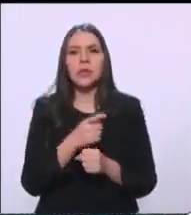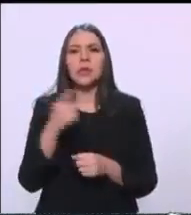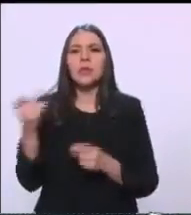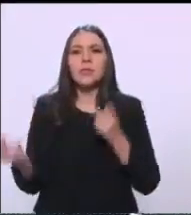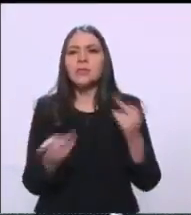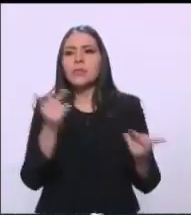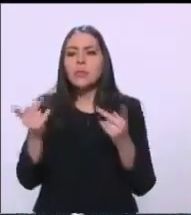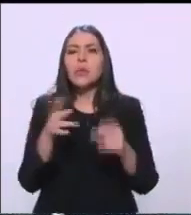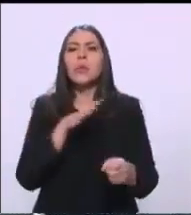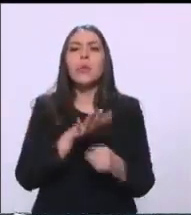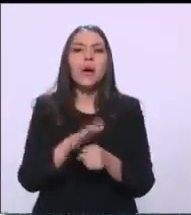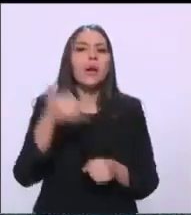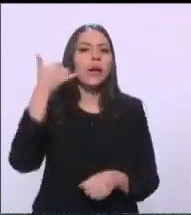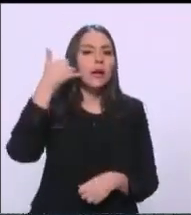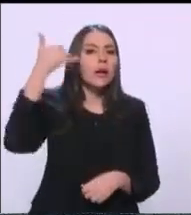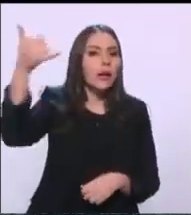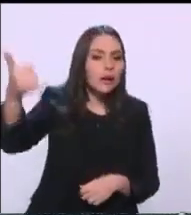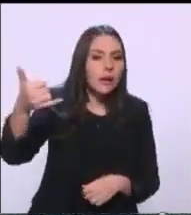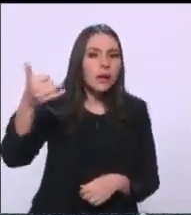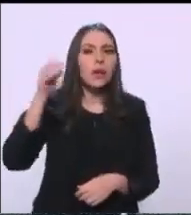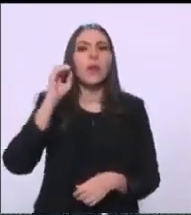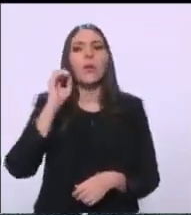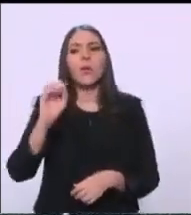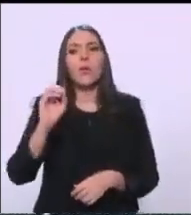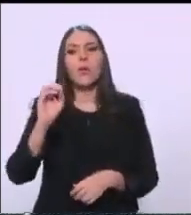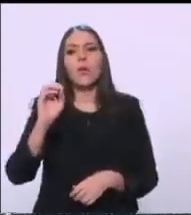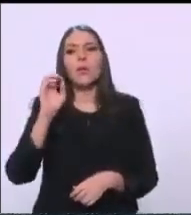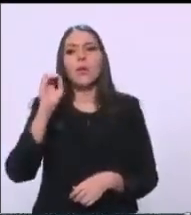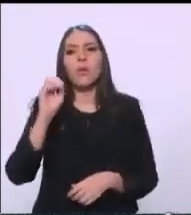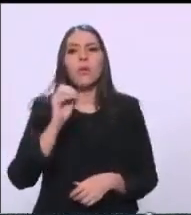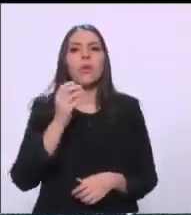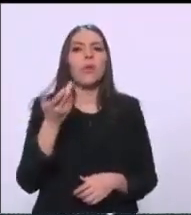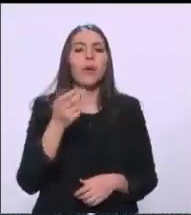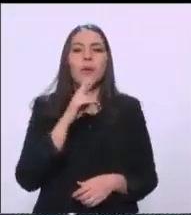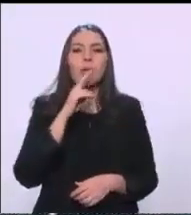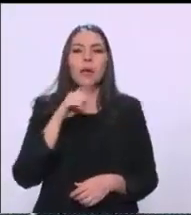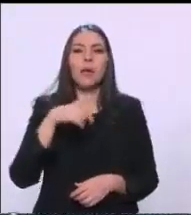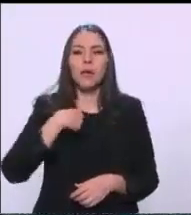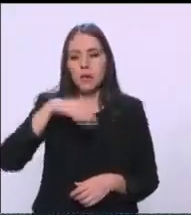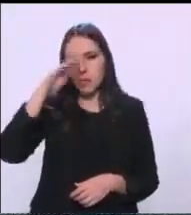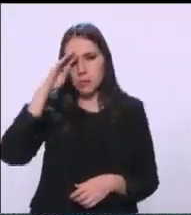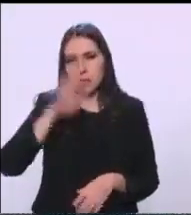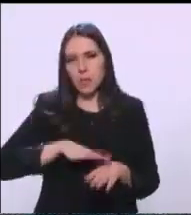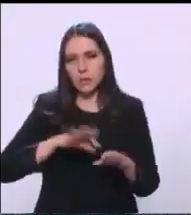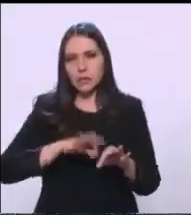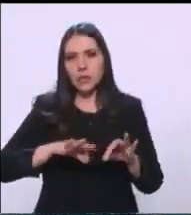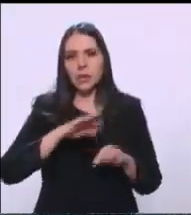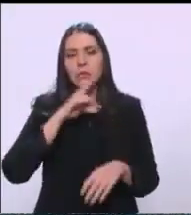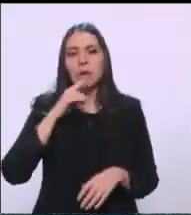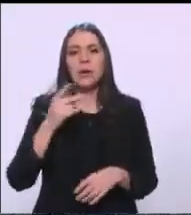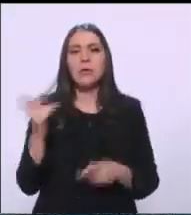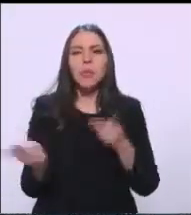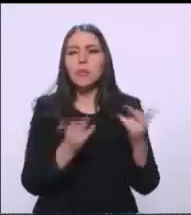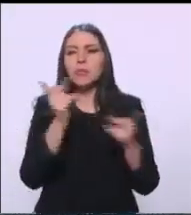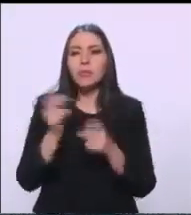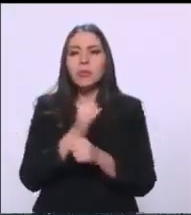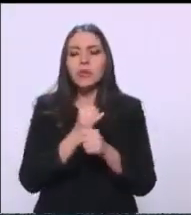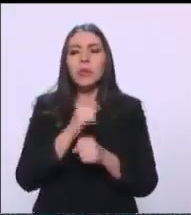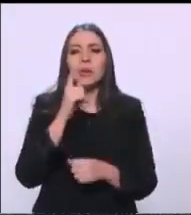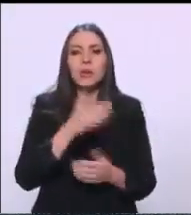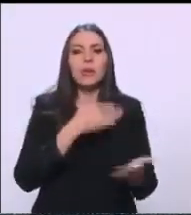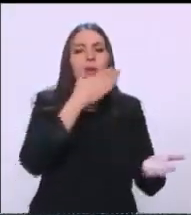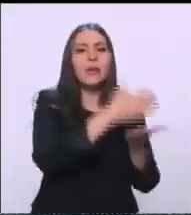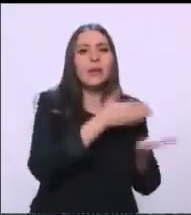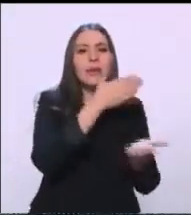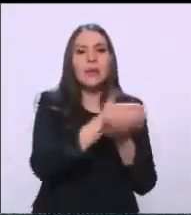los encuestadores nos dijeron que las encuestas reales eran las que eran a vivienda, y bueno, creo que en esta ocasión ninguna de las encuestas que han publicado han